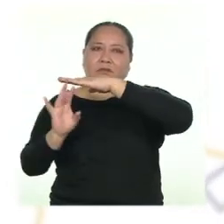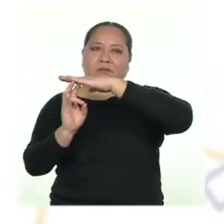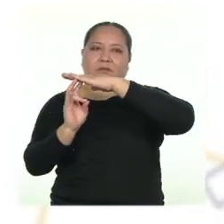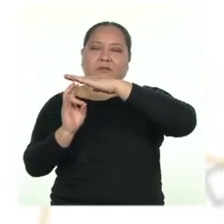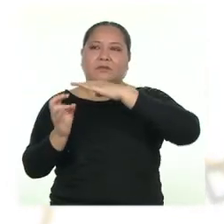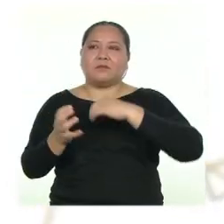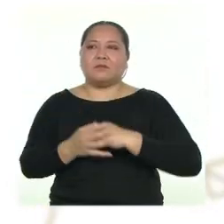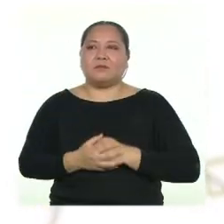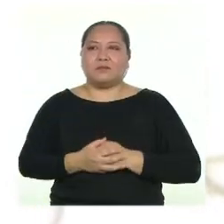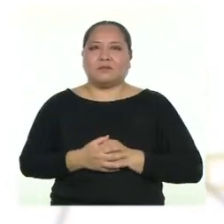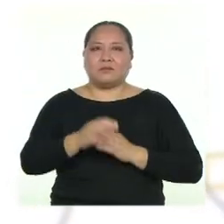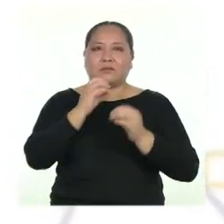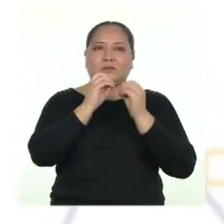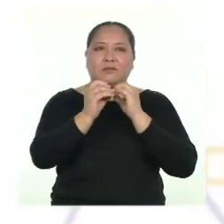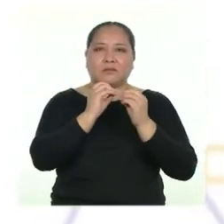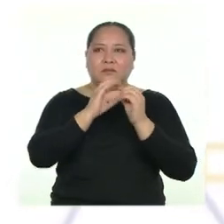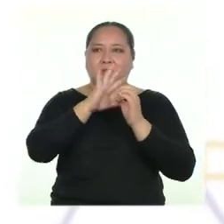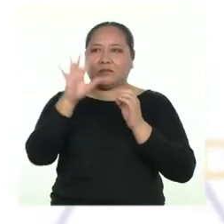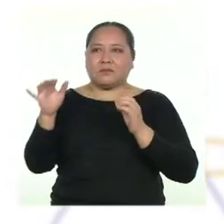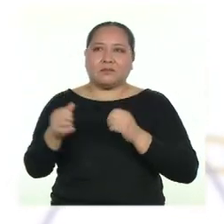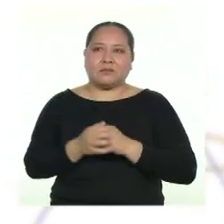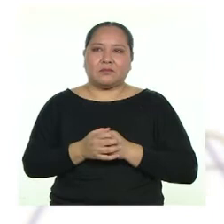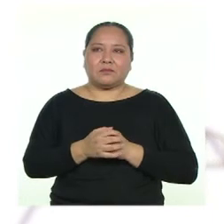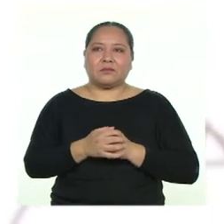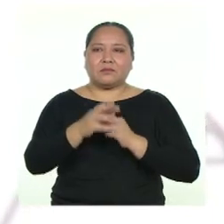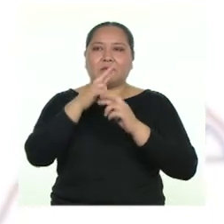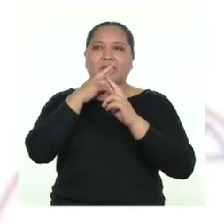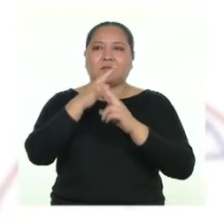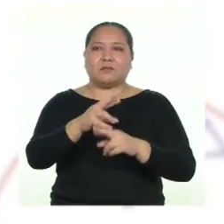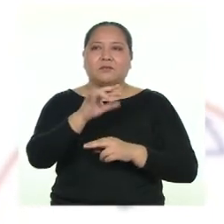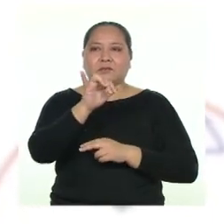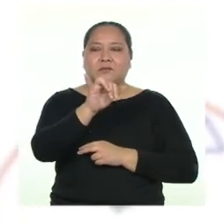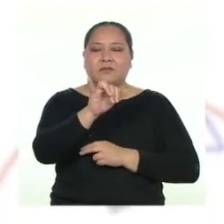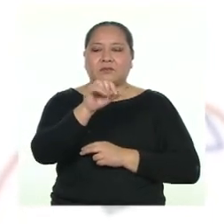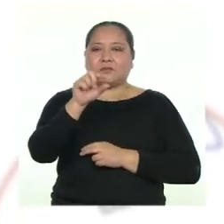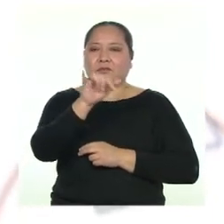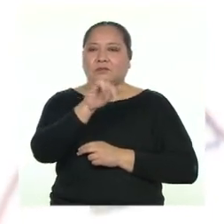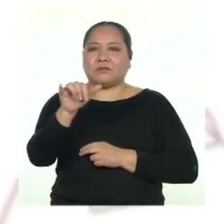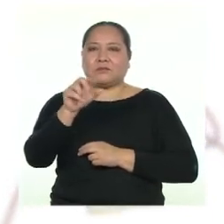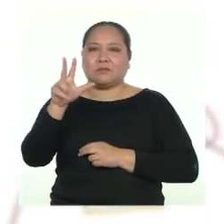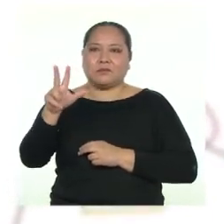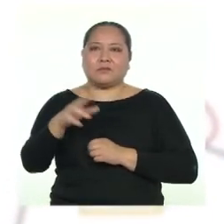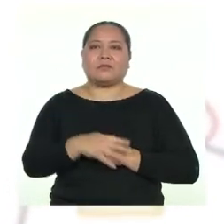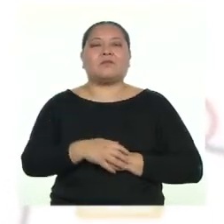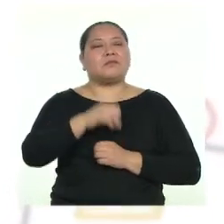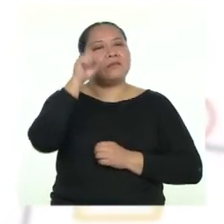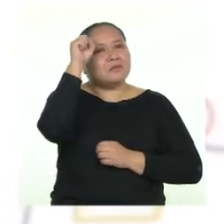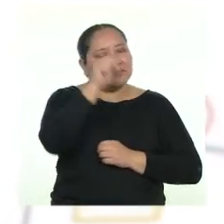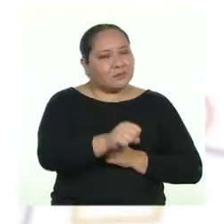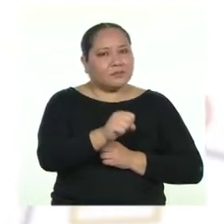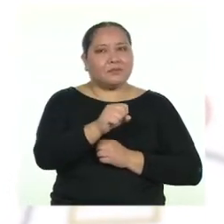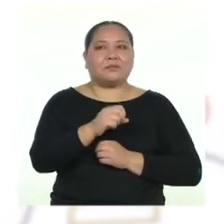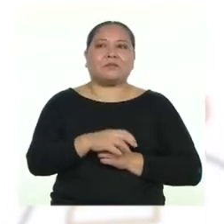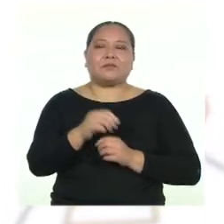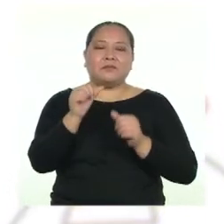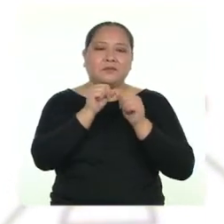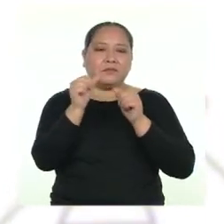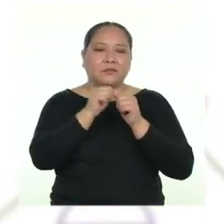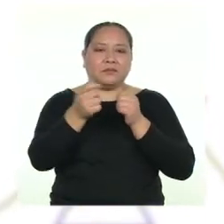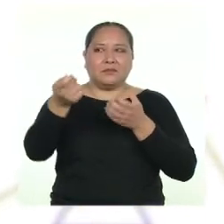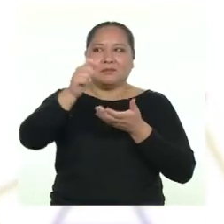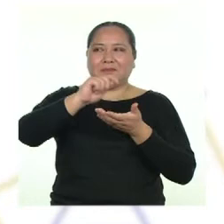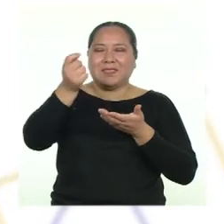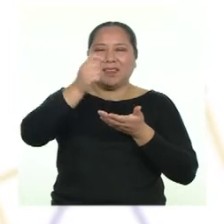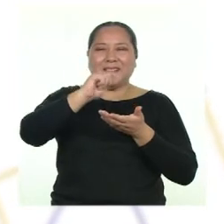7. Resolvemos todo y tenemos como resultado 3. Así es. El número de cucharaditas